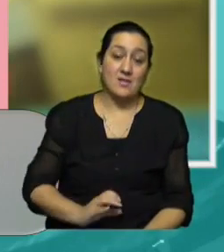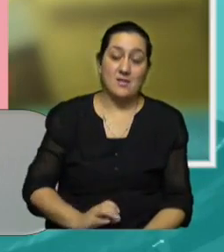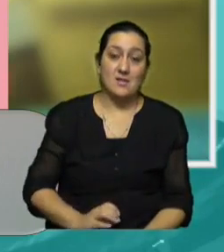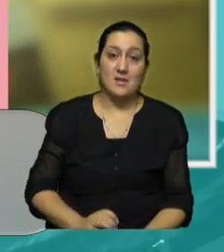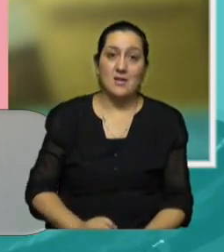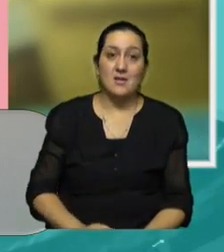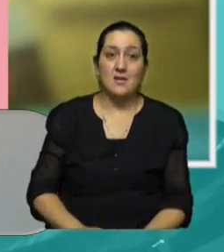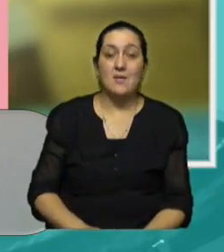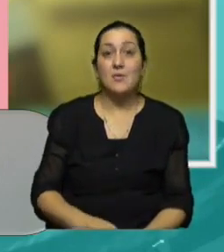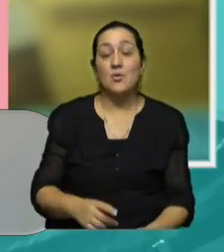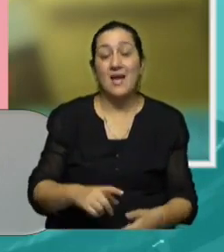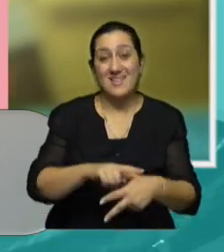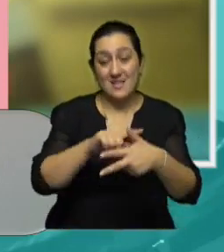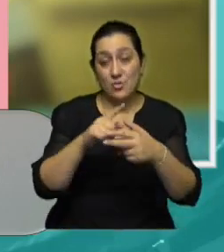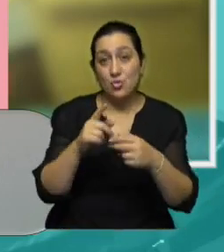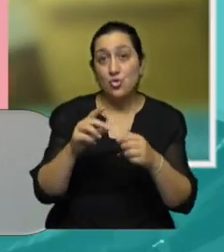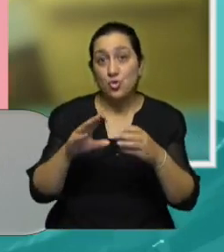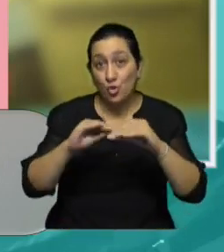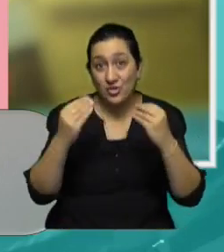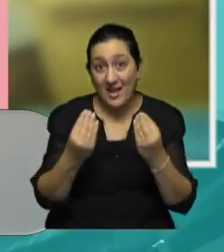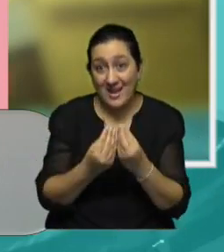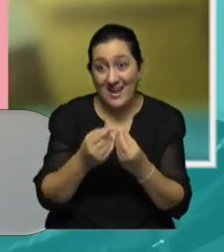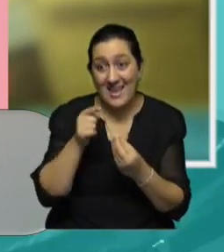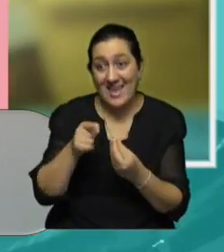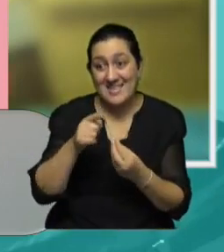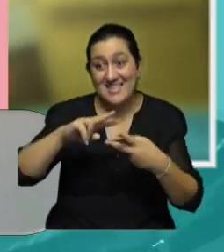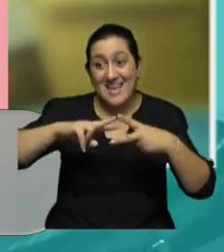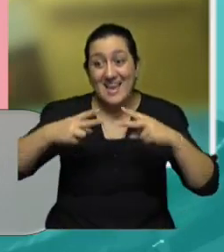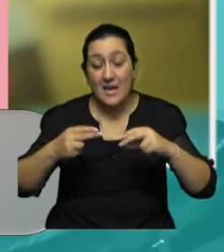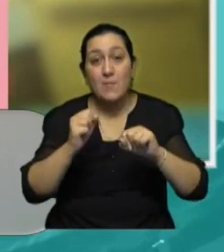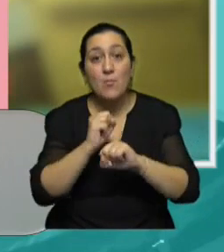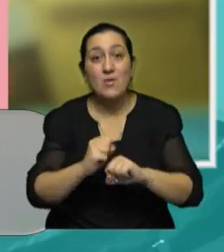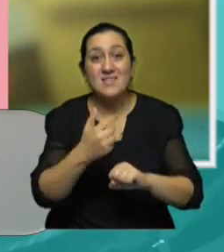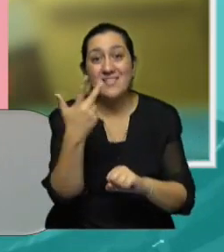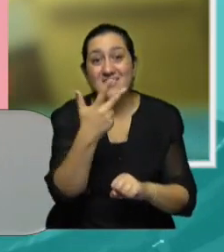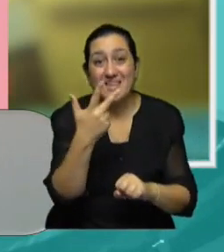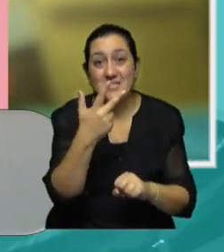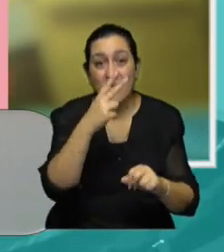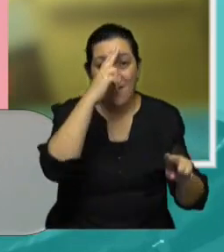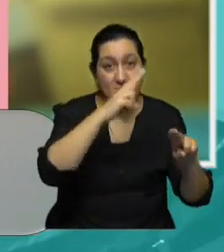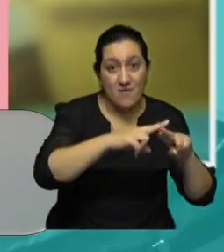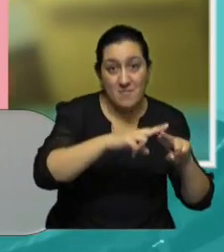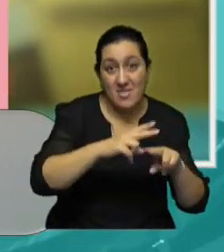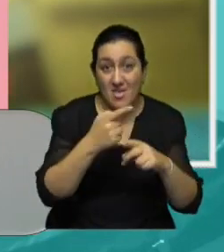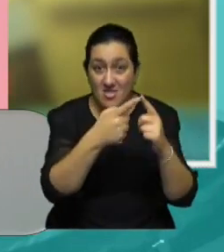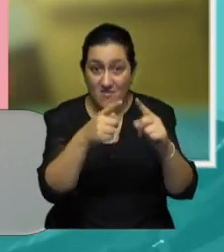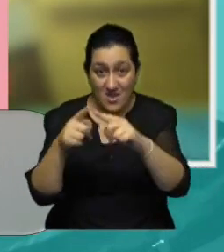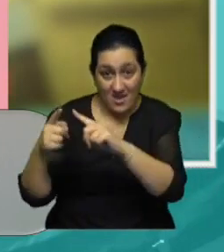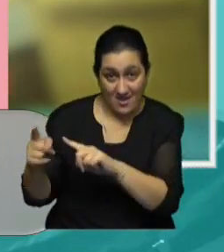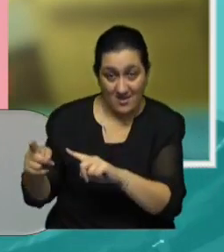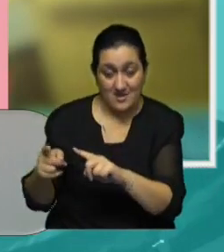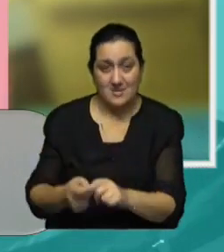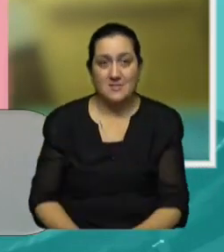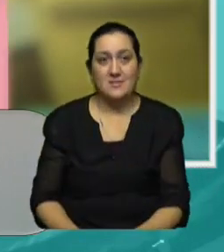de Fede, pero tiene 2 enfermedades más, o sea, que se pueden relacionar a este mismo gen. Entonces, bueno, tenemos ese equipo médico y tenemos